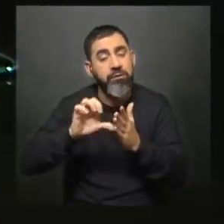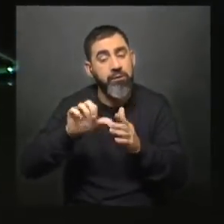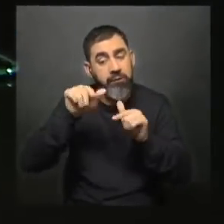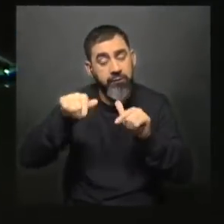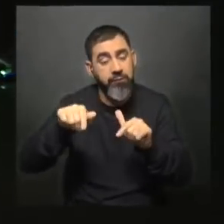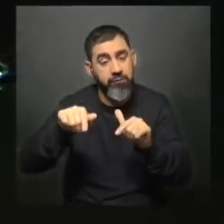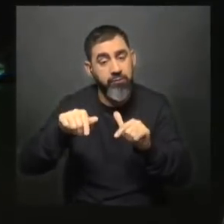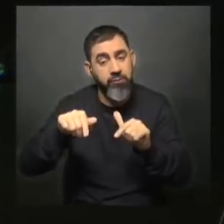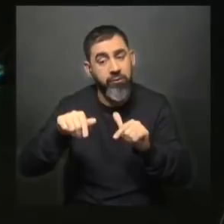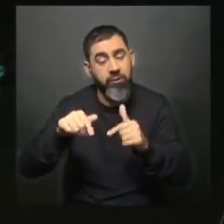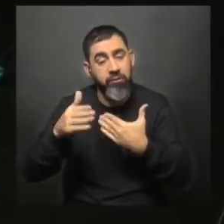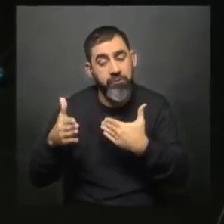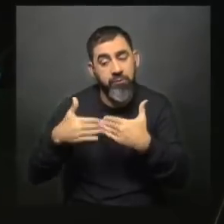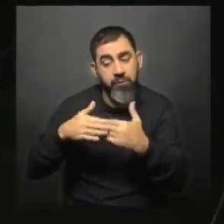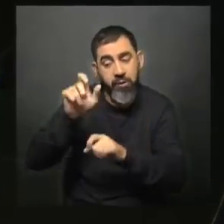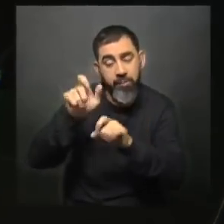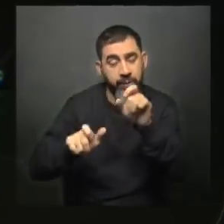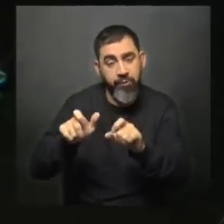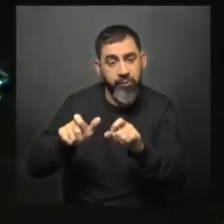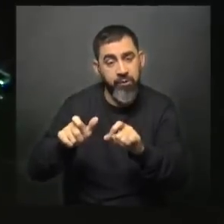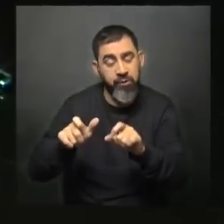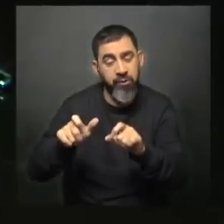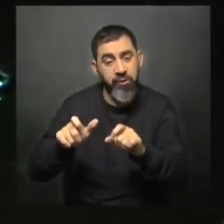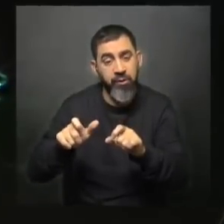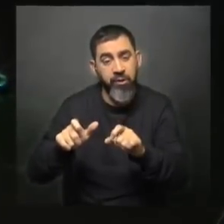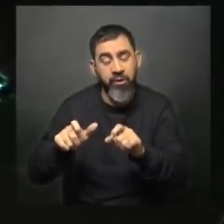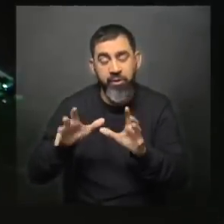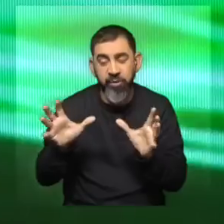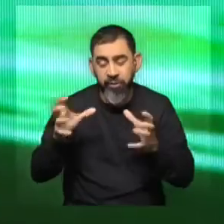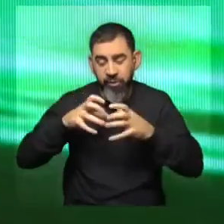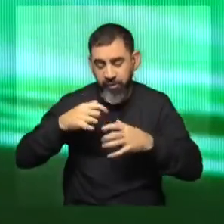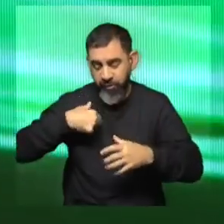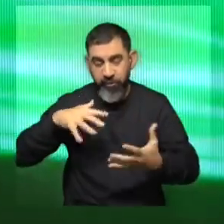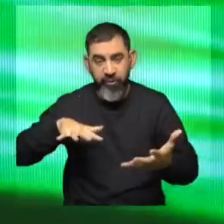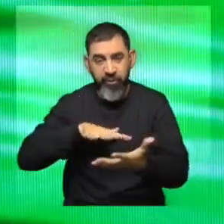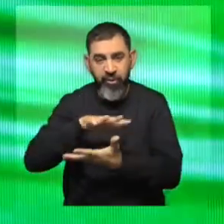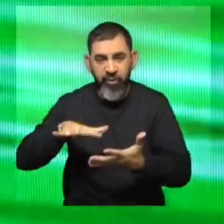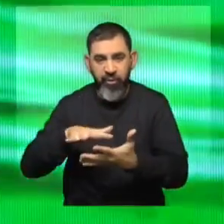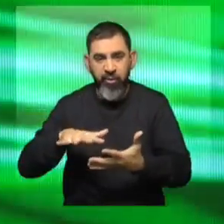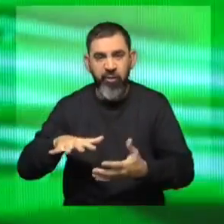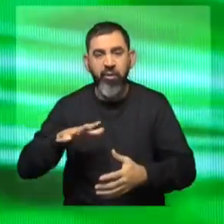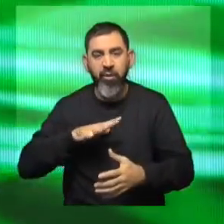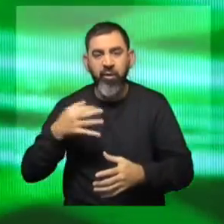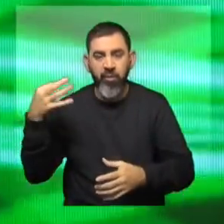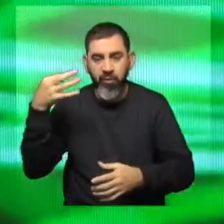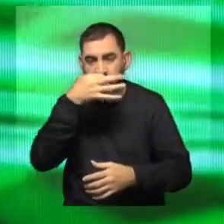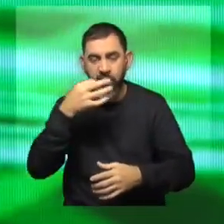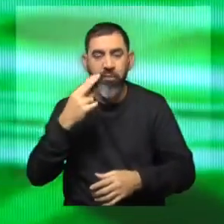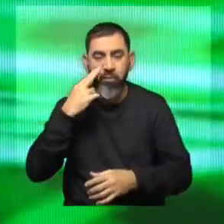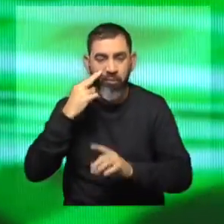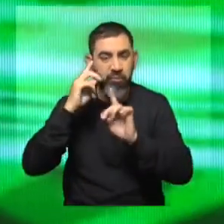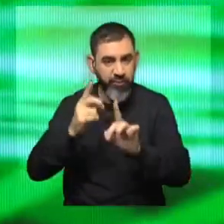que lo que hacen es acercar a las personas a trabajar su su situaciones de situaciones de consumo problemático